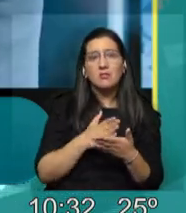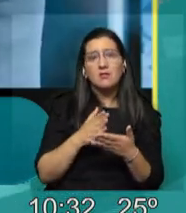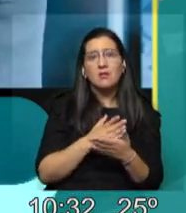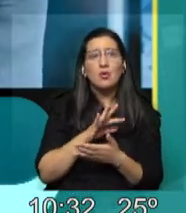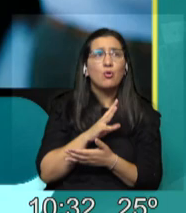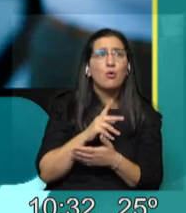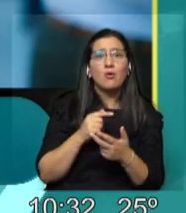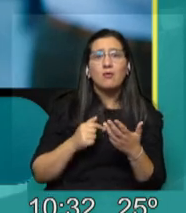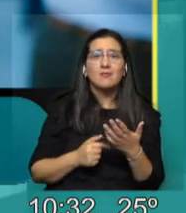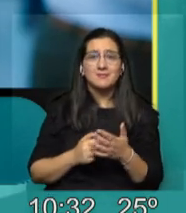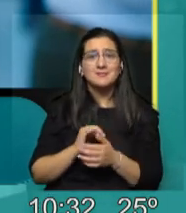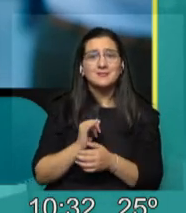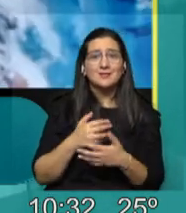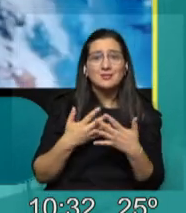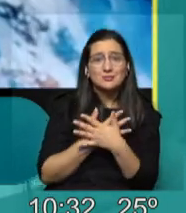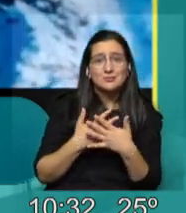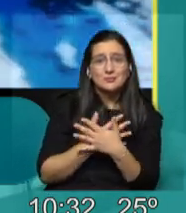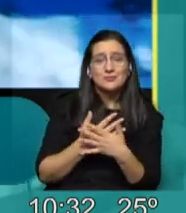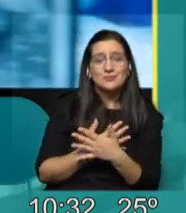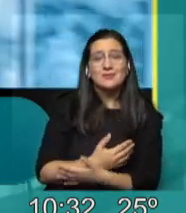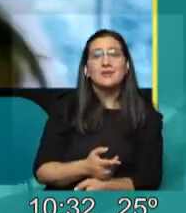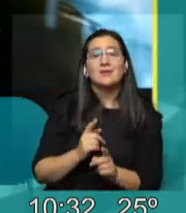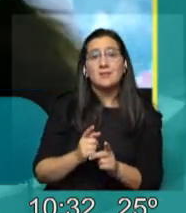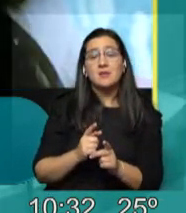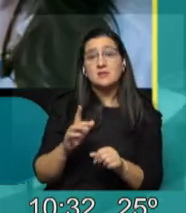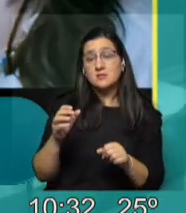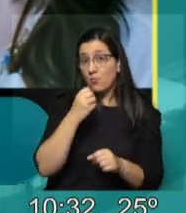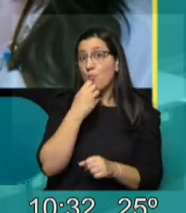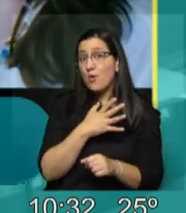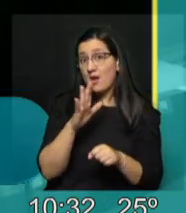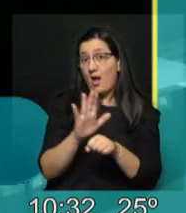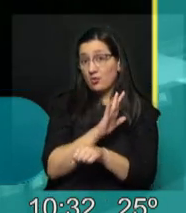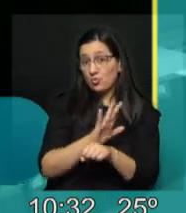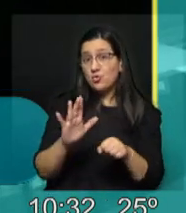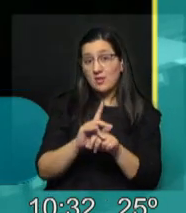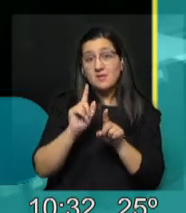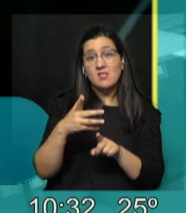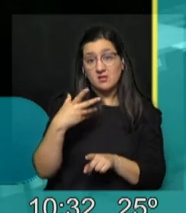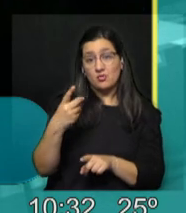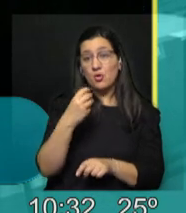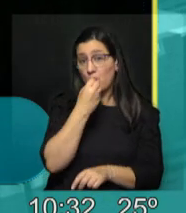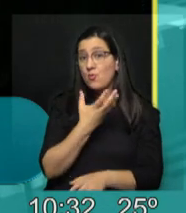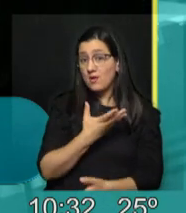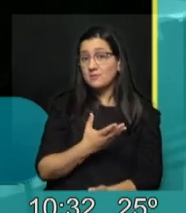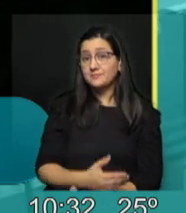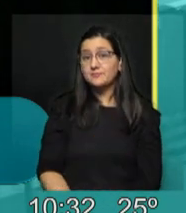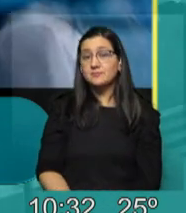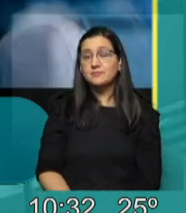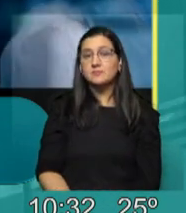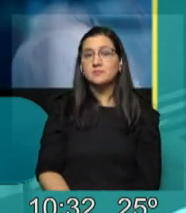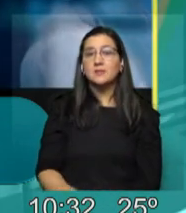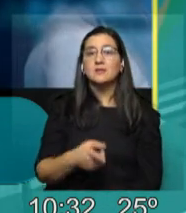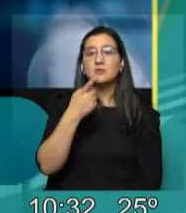Robert. Sí, sale bien. Le sale bien actuar y dirigir, porque no es fácil. No es fácil y... es un tipo